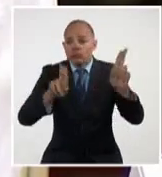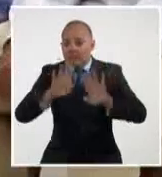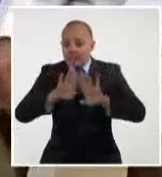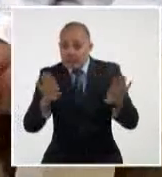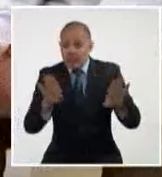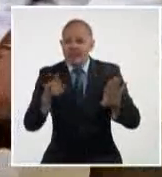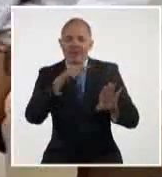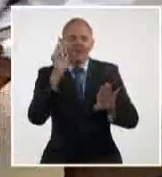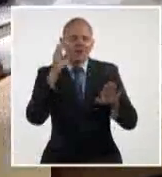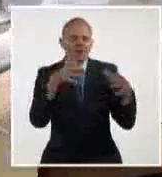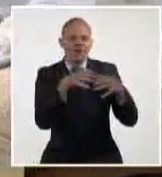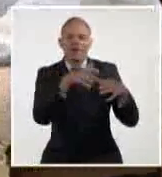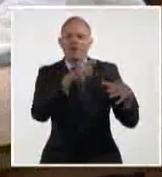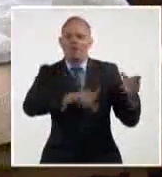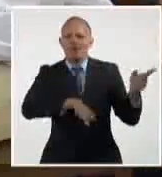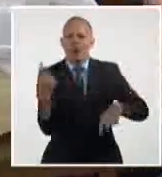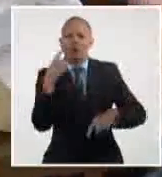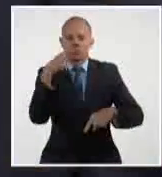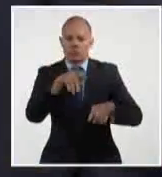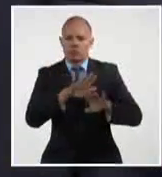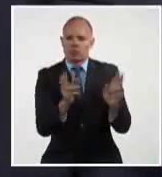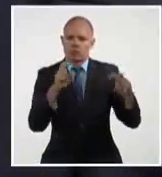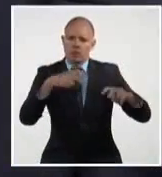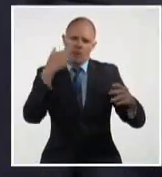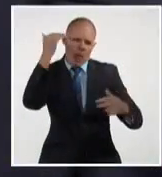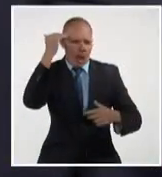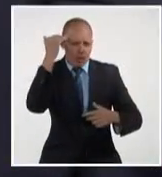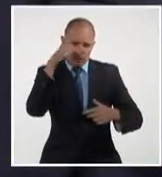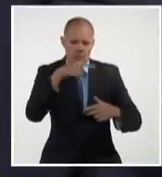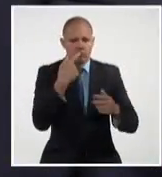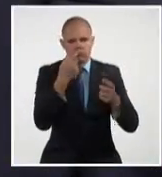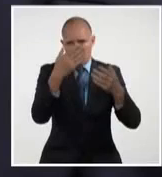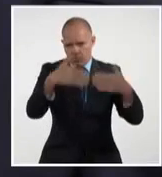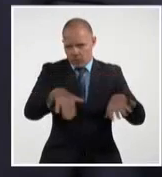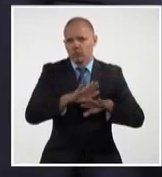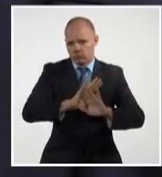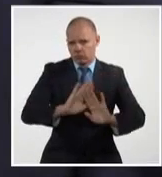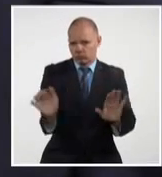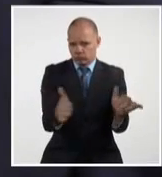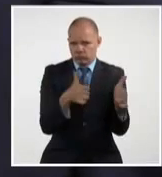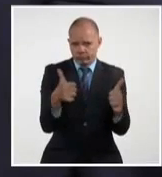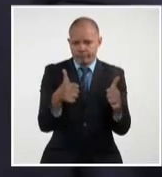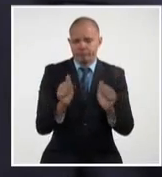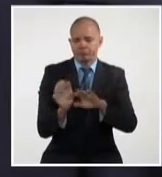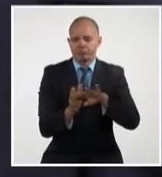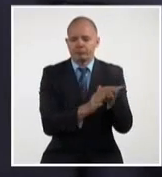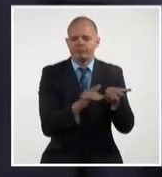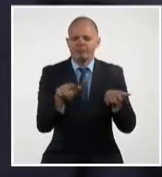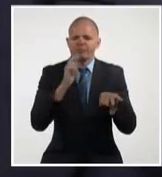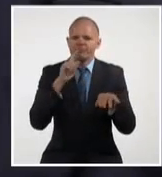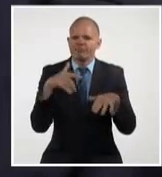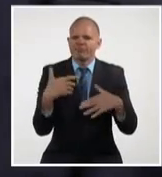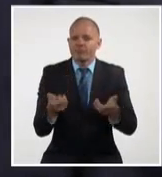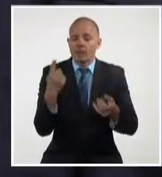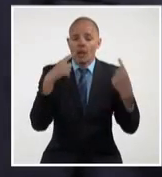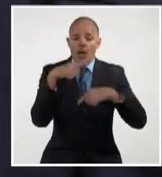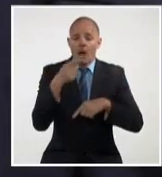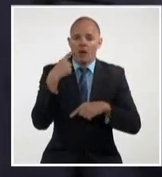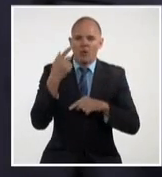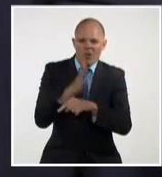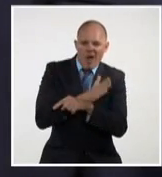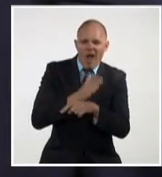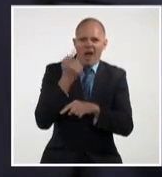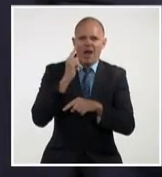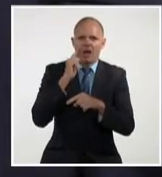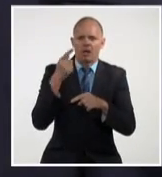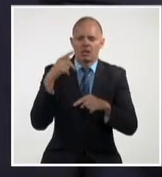Nacional ha sido un proceso complejo, matizado por momentos de retracción, pero